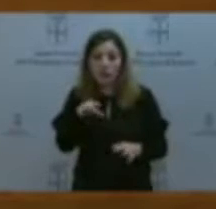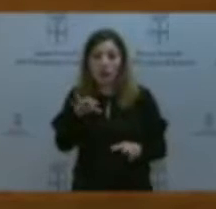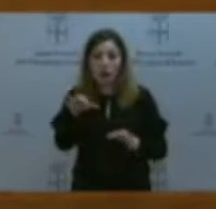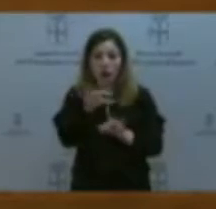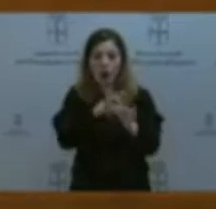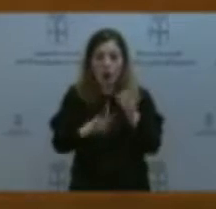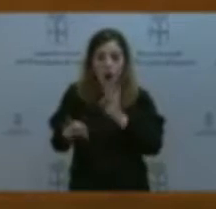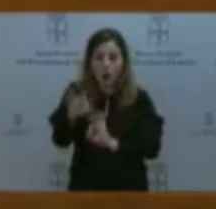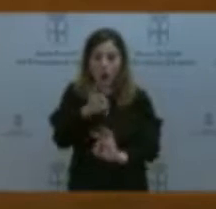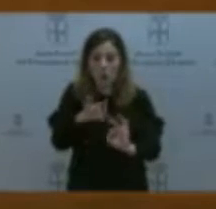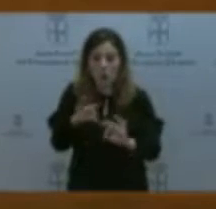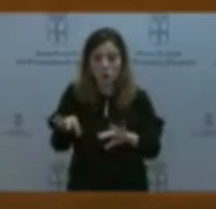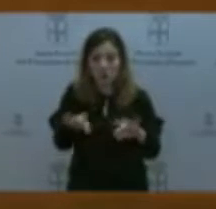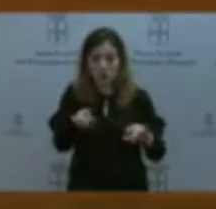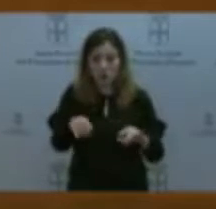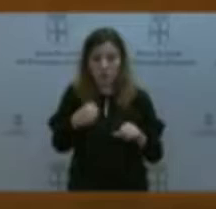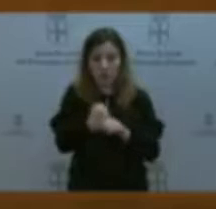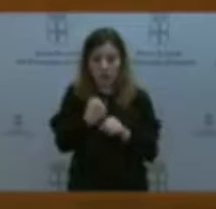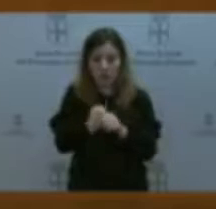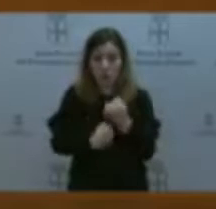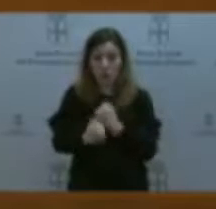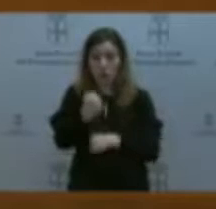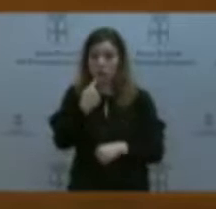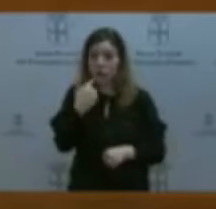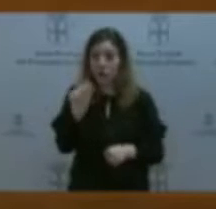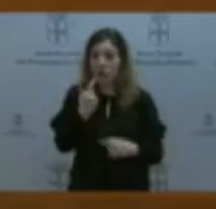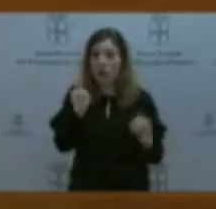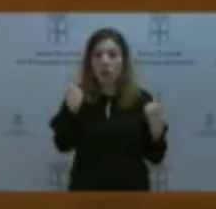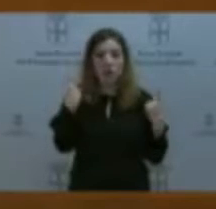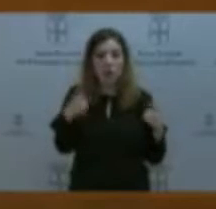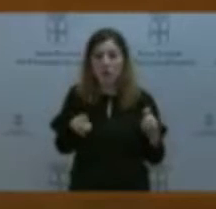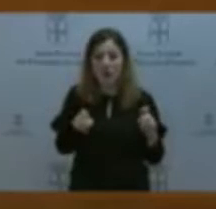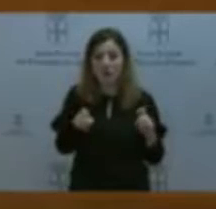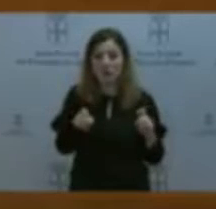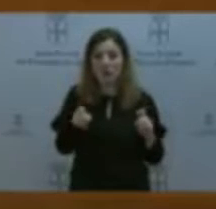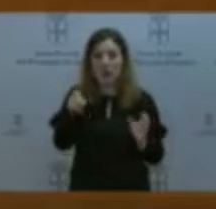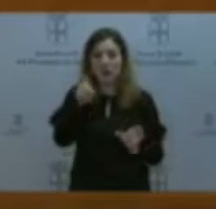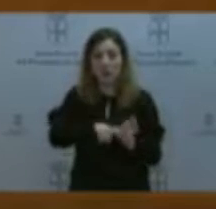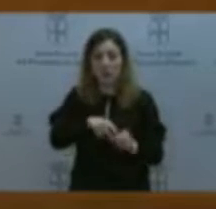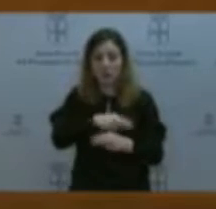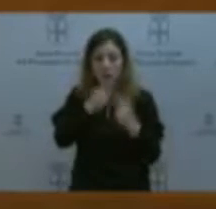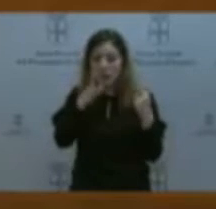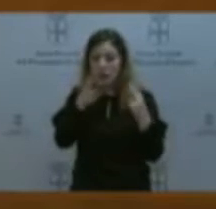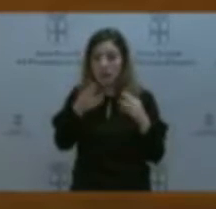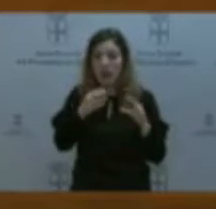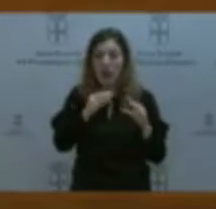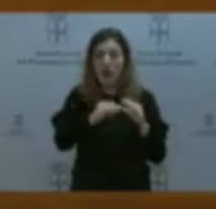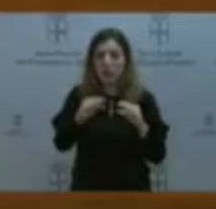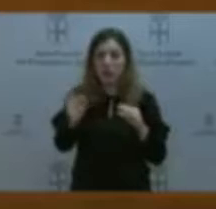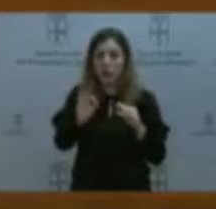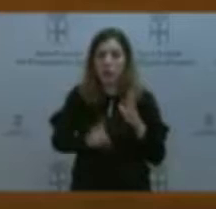dice que no es necesaria la intervención pública para un reparto o para el desarrollo económico y territorial de las